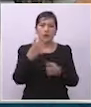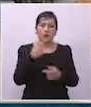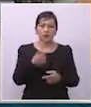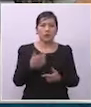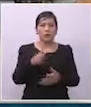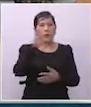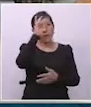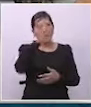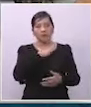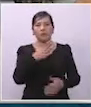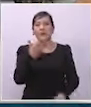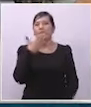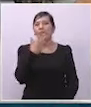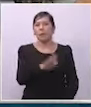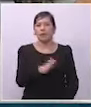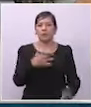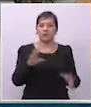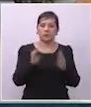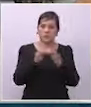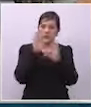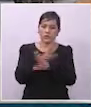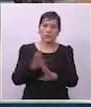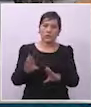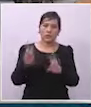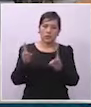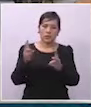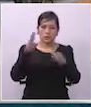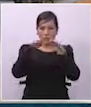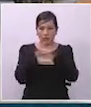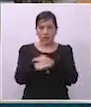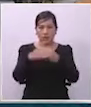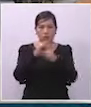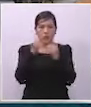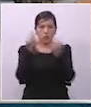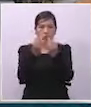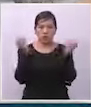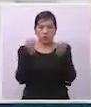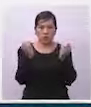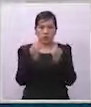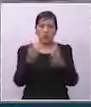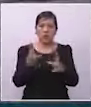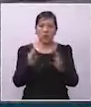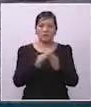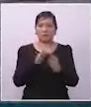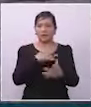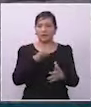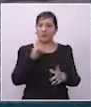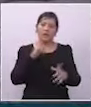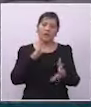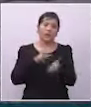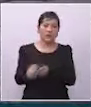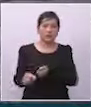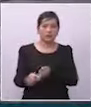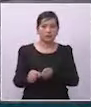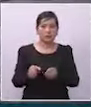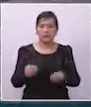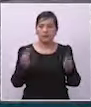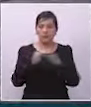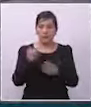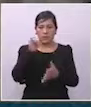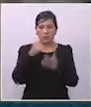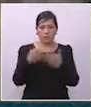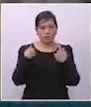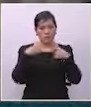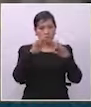malo que lastima a los niños que no están dentro del curso con sus manos. La mamá relata que su hija no quería retornar a la